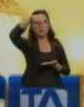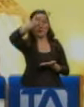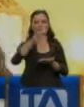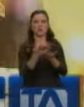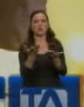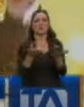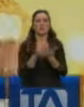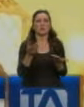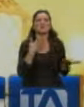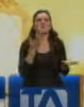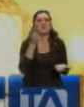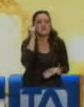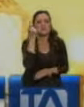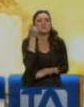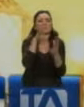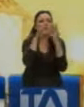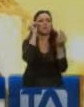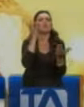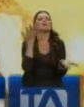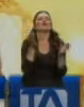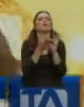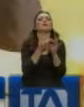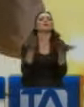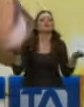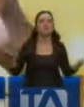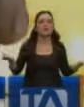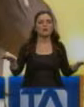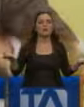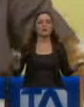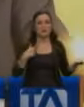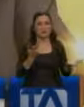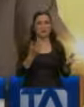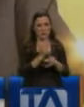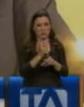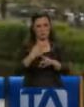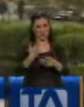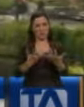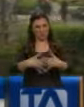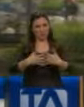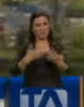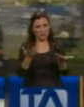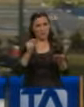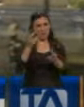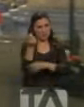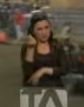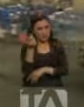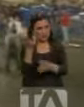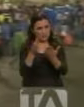$48 millones. ¿Quién puede entender algo así, compañero? ¿Qué creen? ¿Que están produciendo plata?